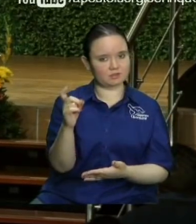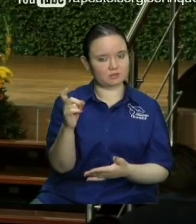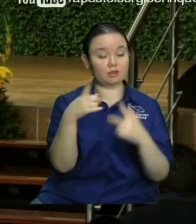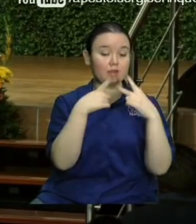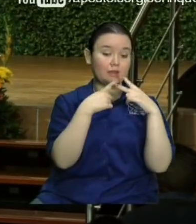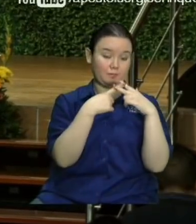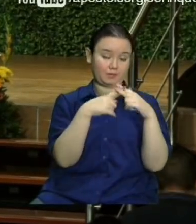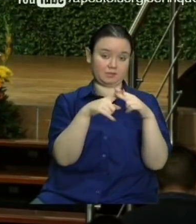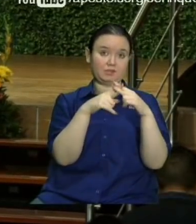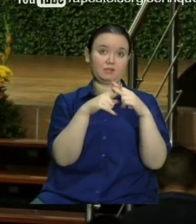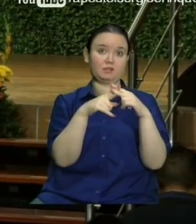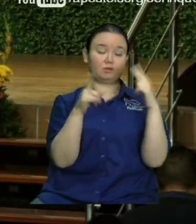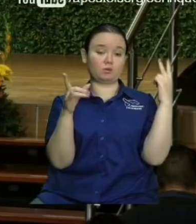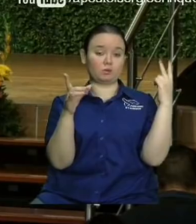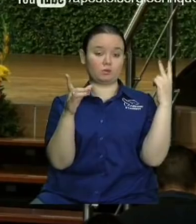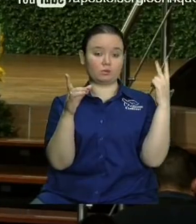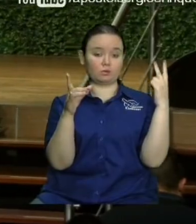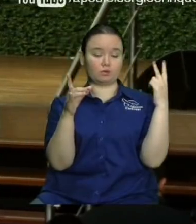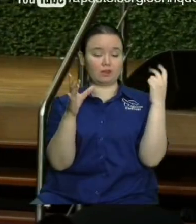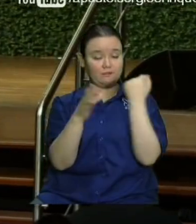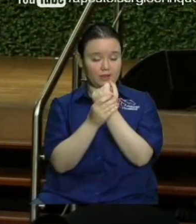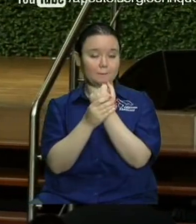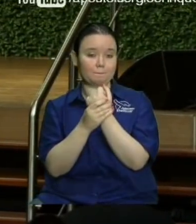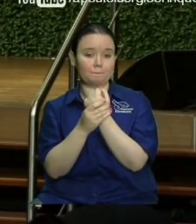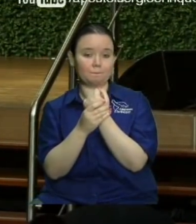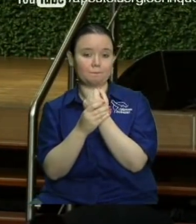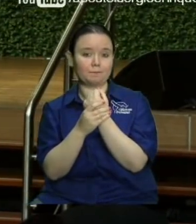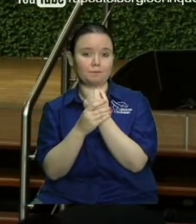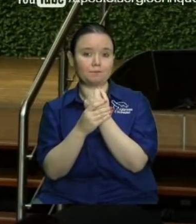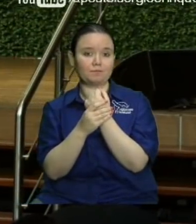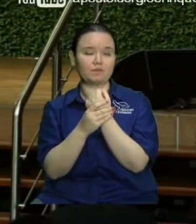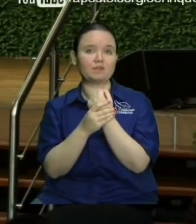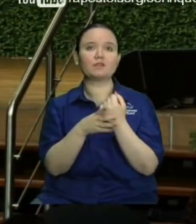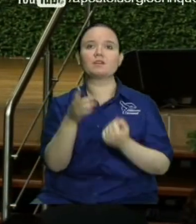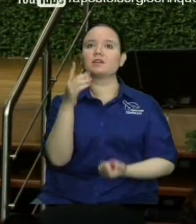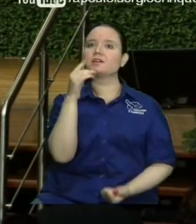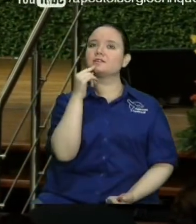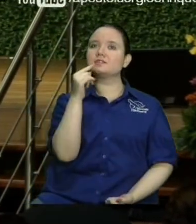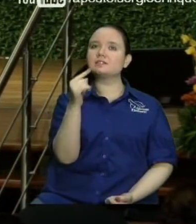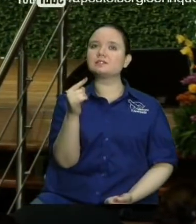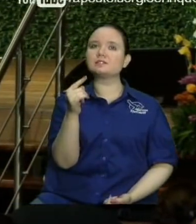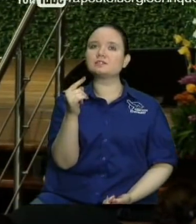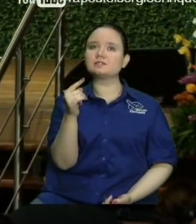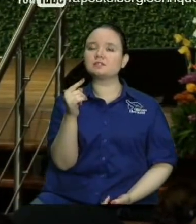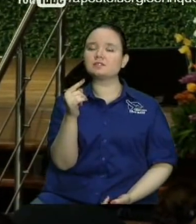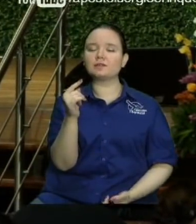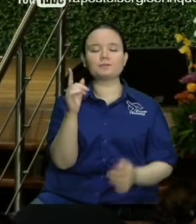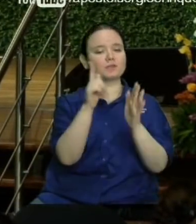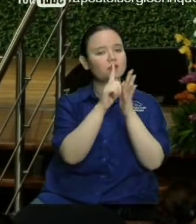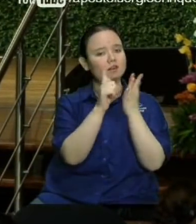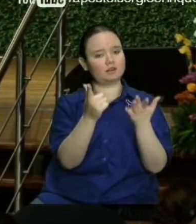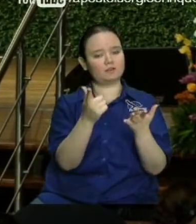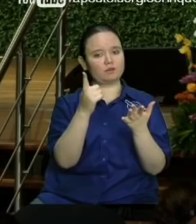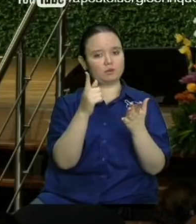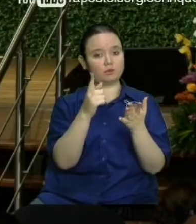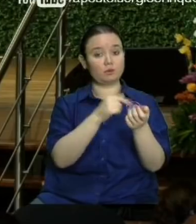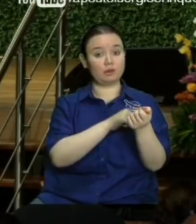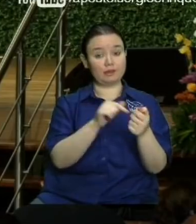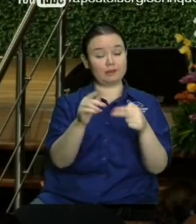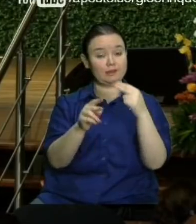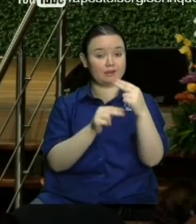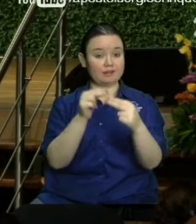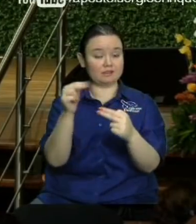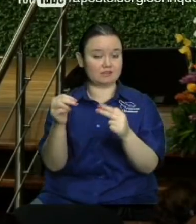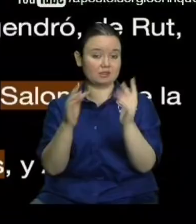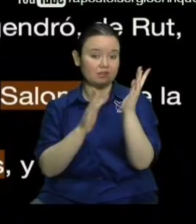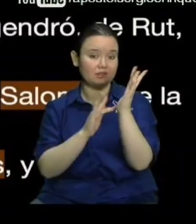Abraham, a partir de la 20 generación. Mira cómo dice, libro de la genealogía de Jesucristo, hijo de